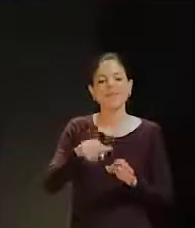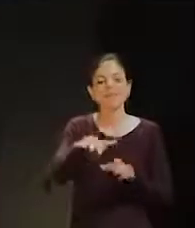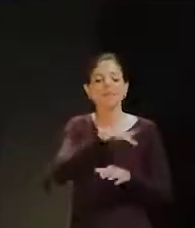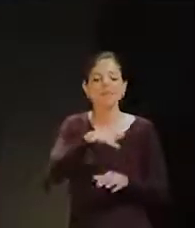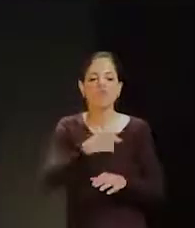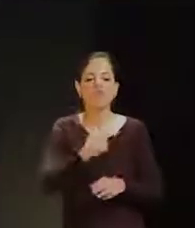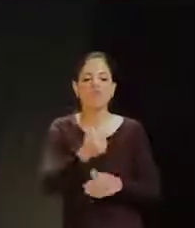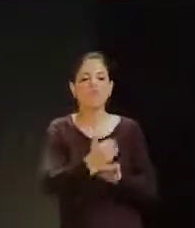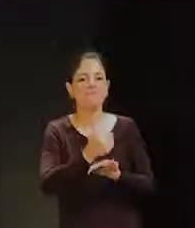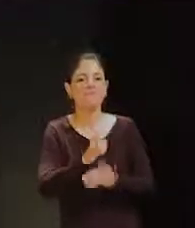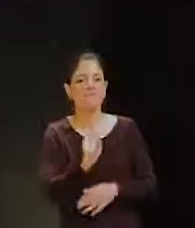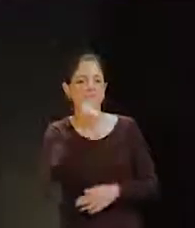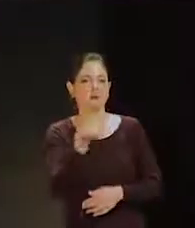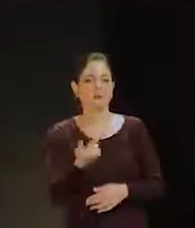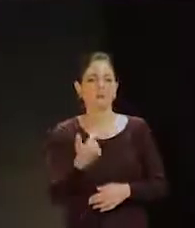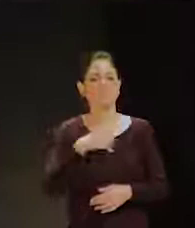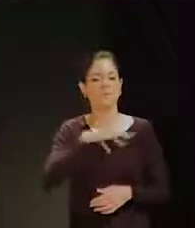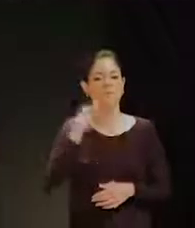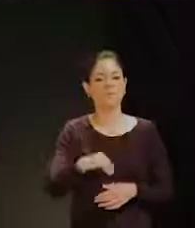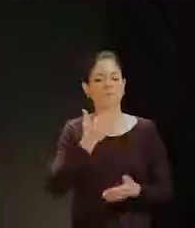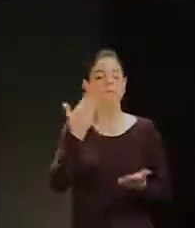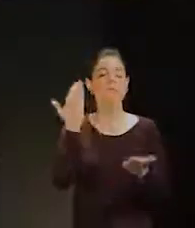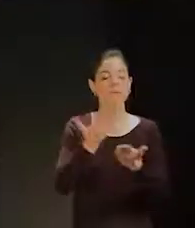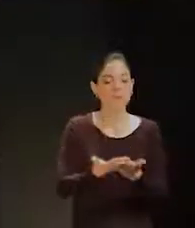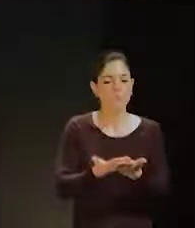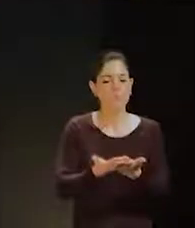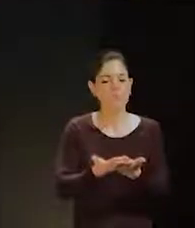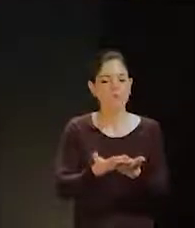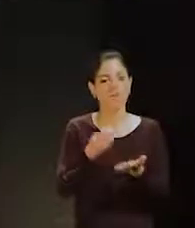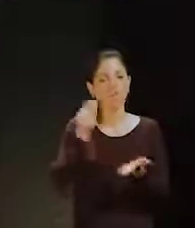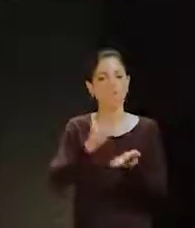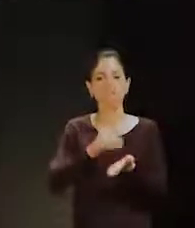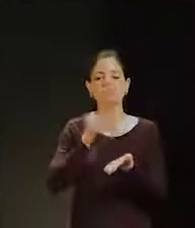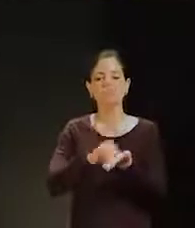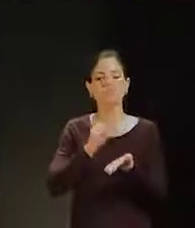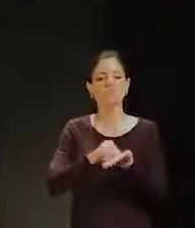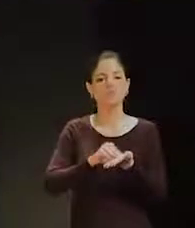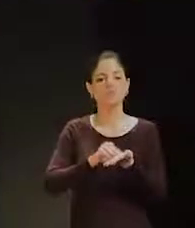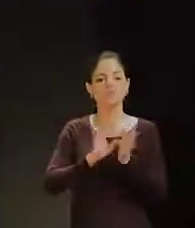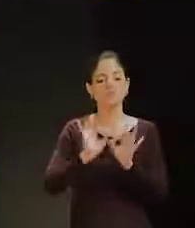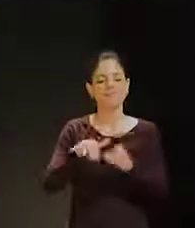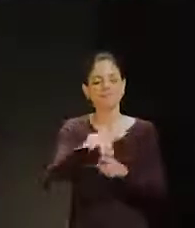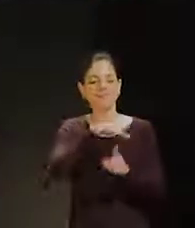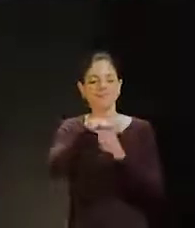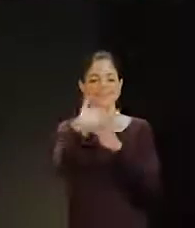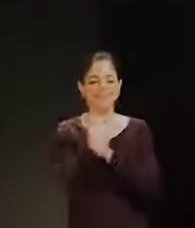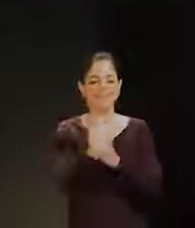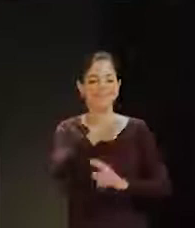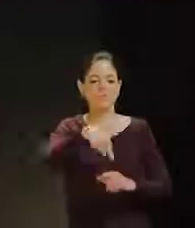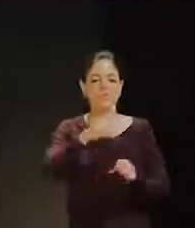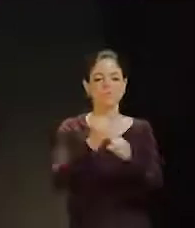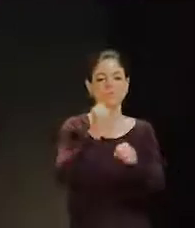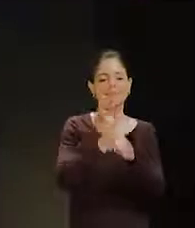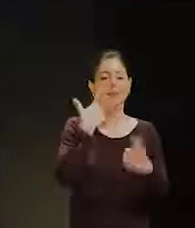dinero en lo que yo puedo proponerme, muchas veces son los circuitos que trabajan